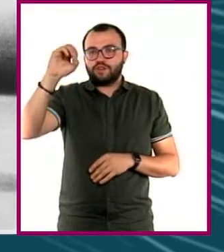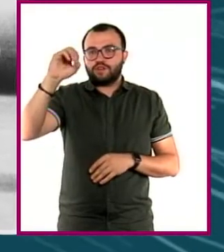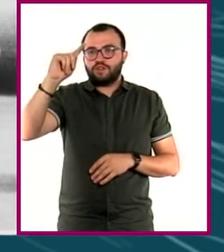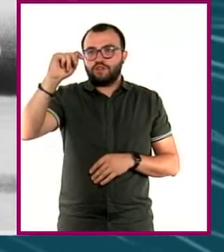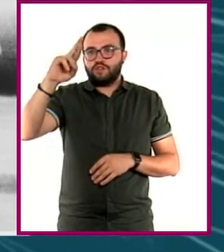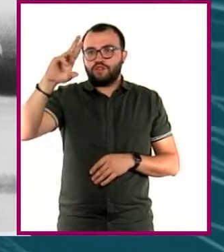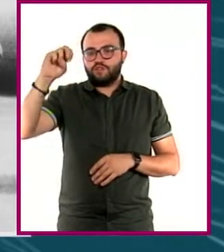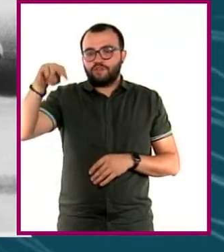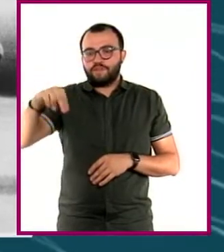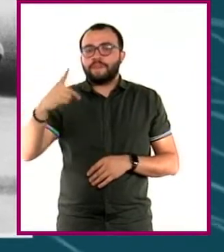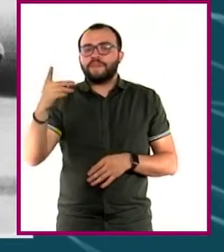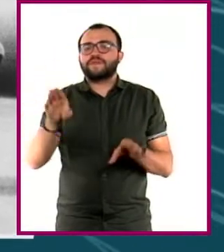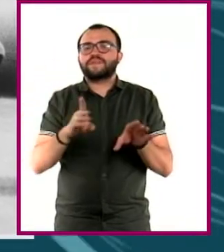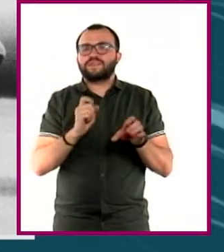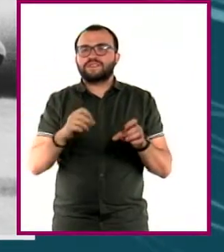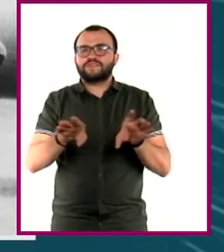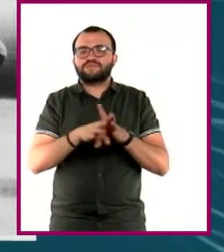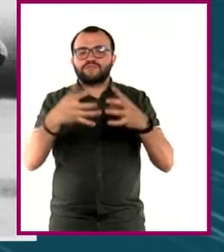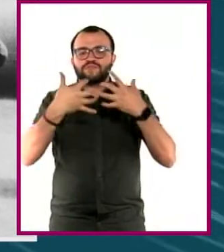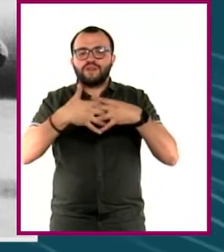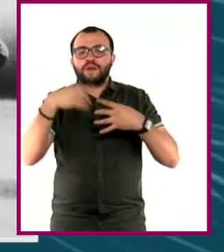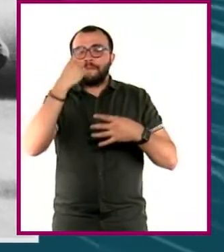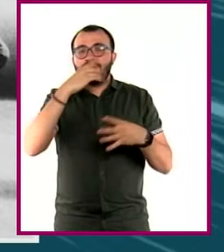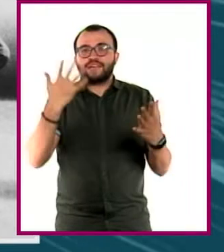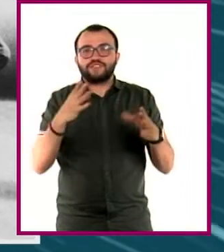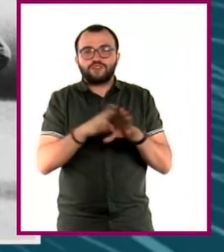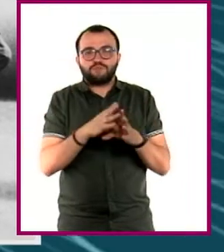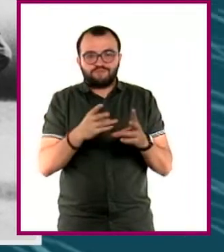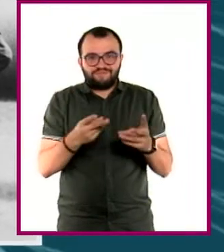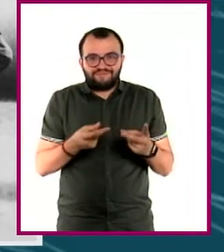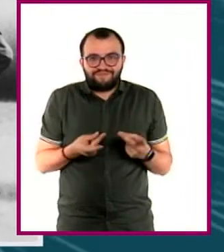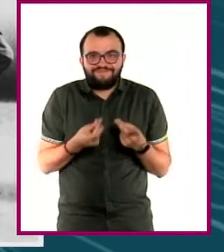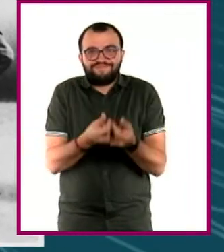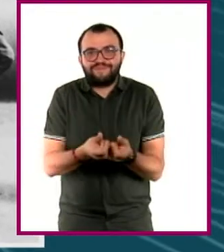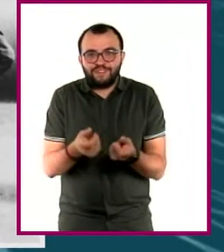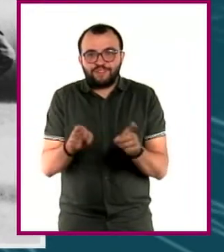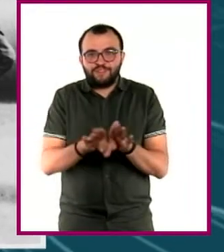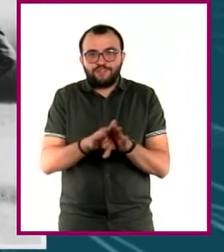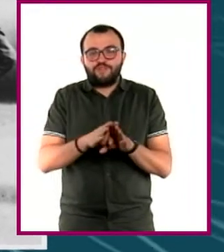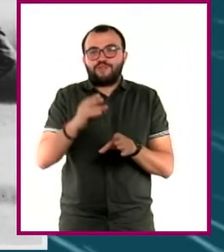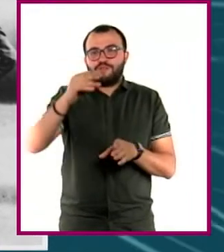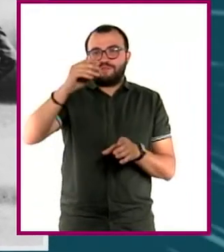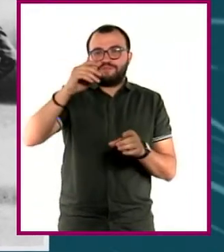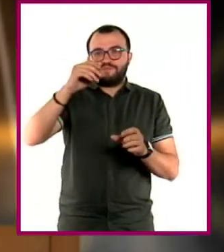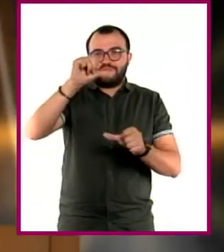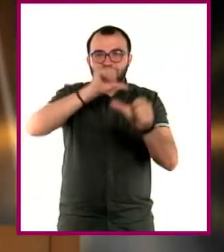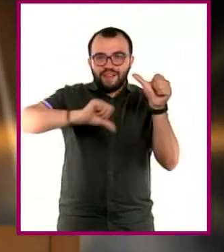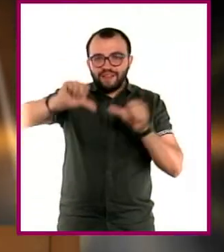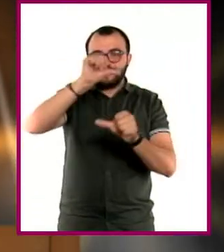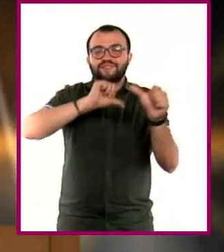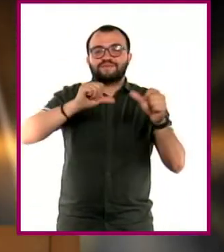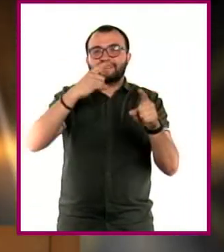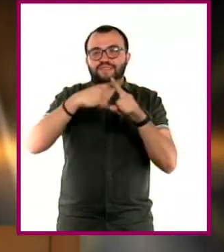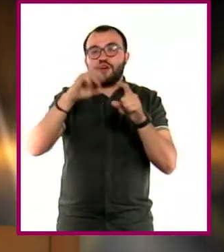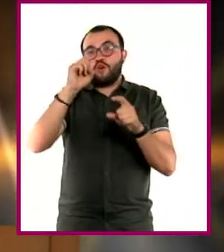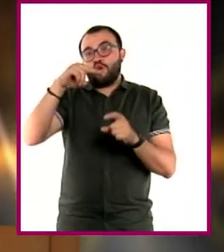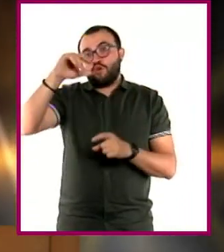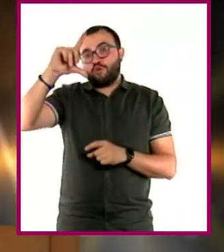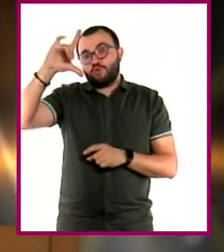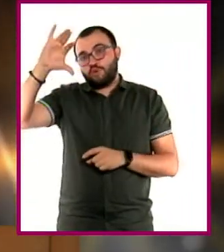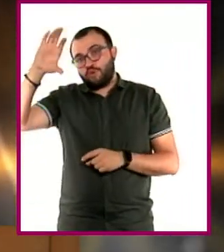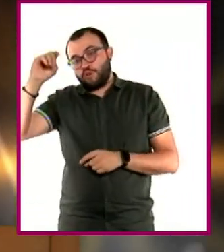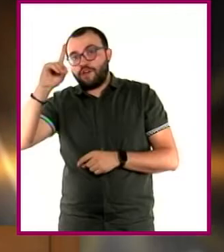ciclotrón es un aparato para acelerar partículas subatómicas, como electrones, protones o núcleos de